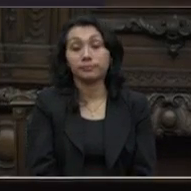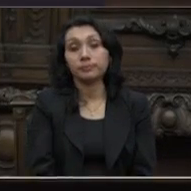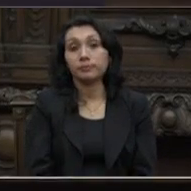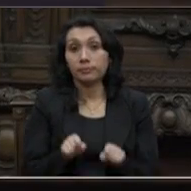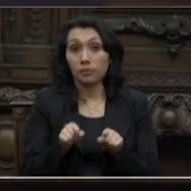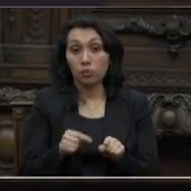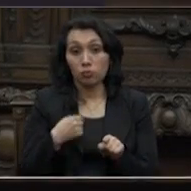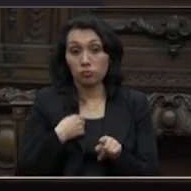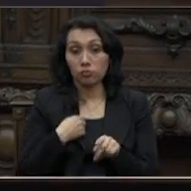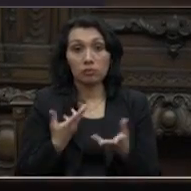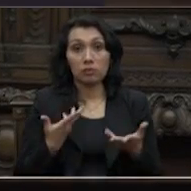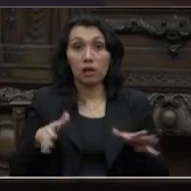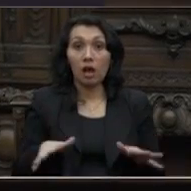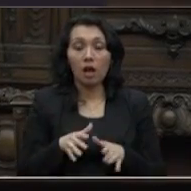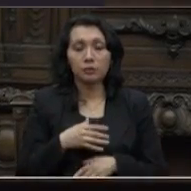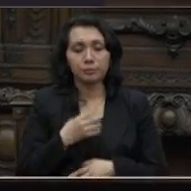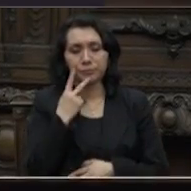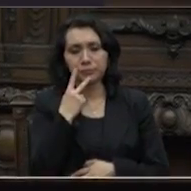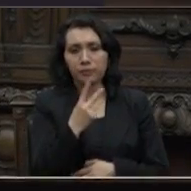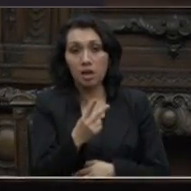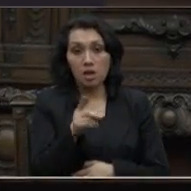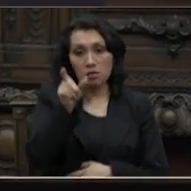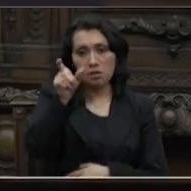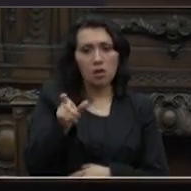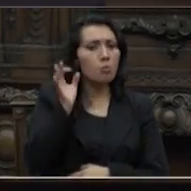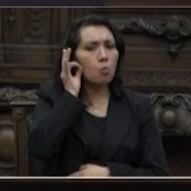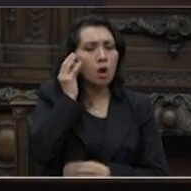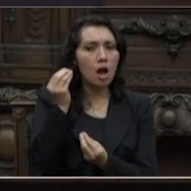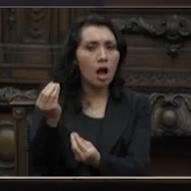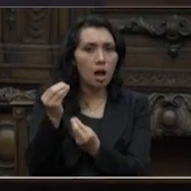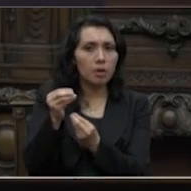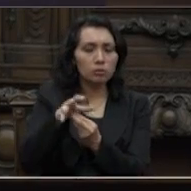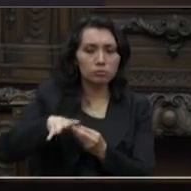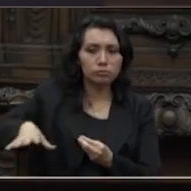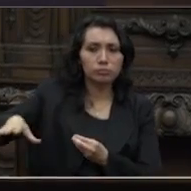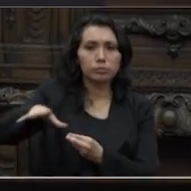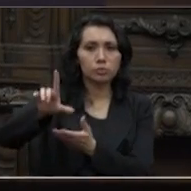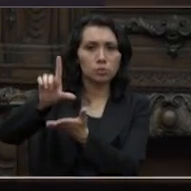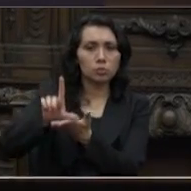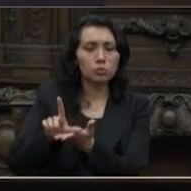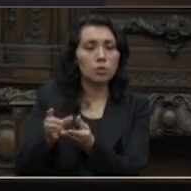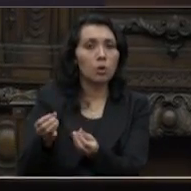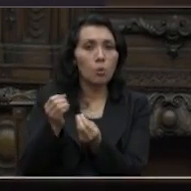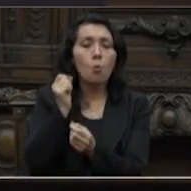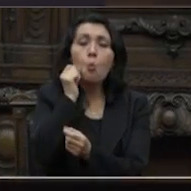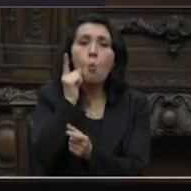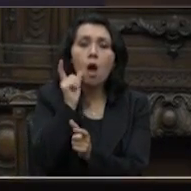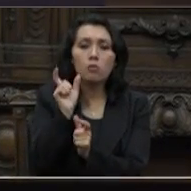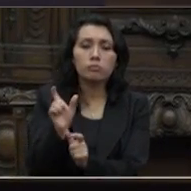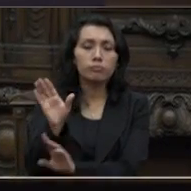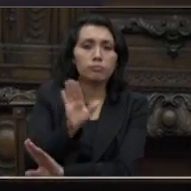Entonces, yo lo que hago es ver a las mujeres en su contexto, las categorías